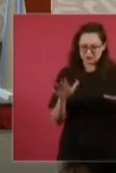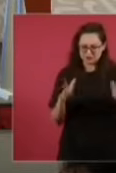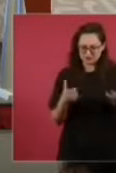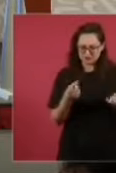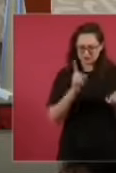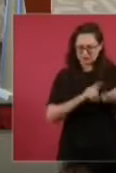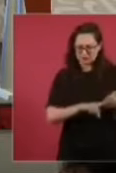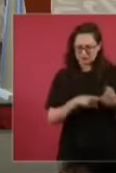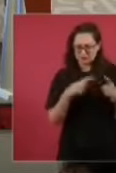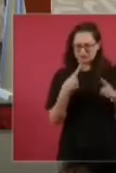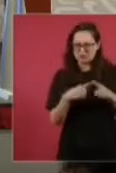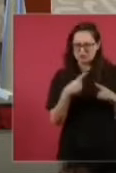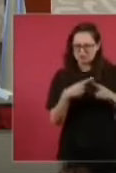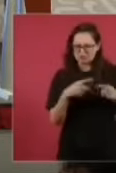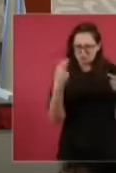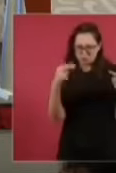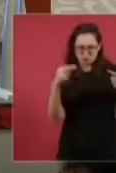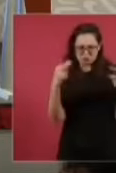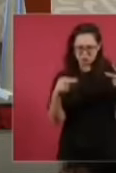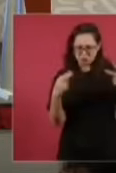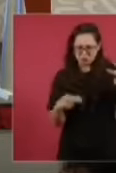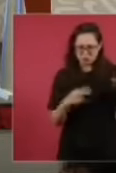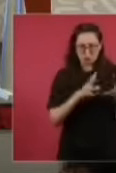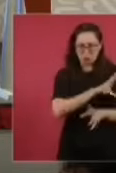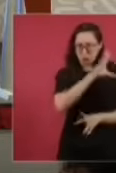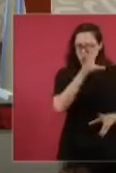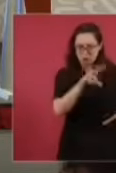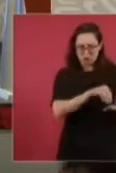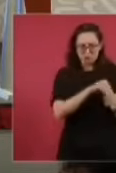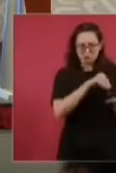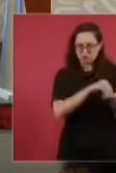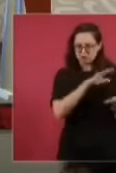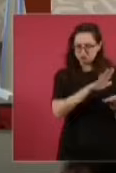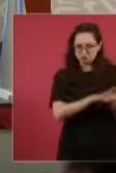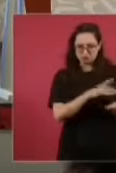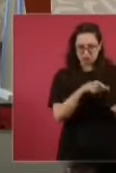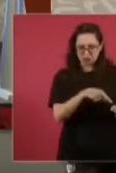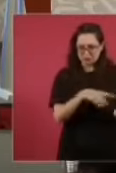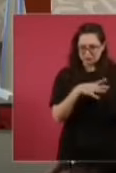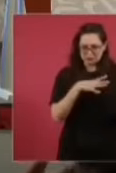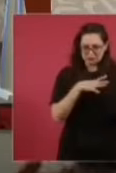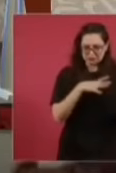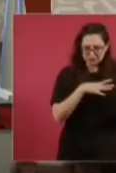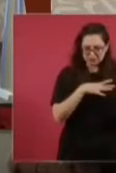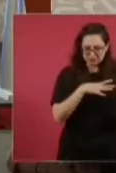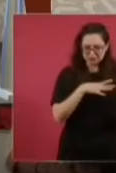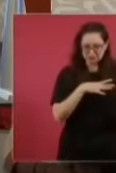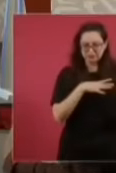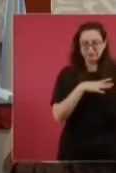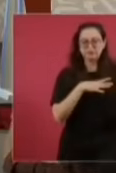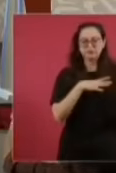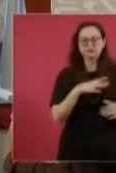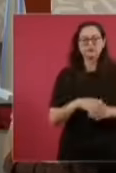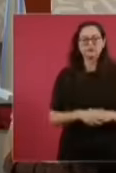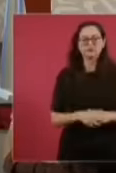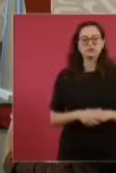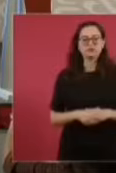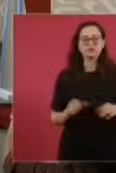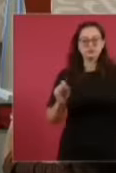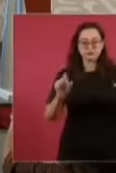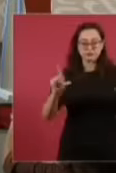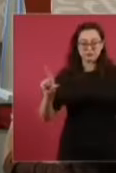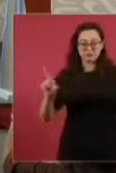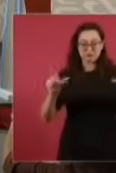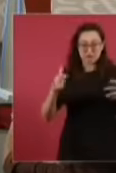que realizó este vuelo, así como adelante la lista, la pueden poner un poco grande, de